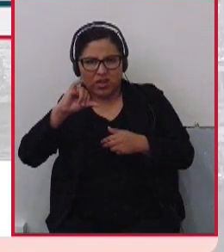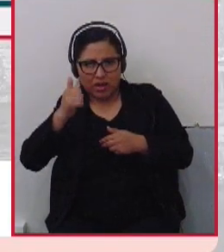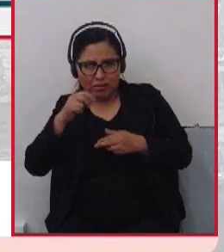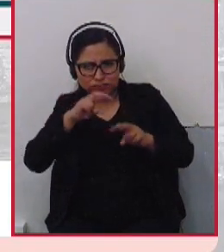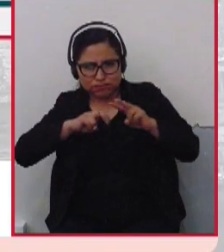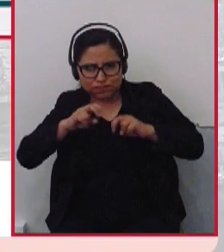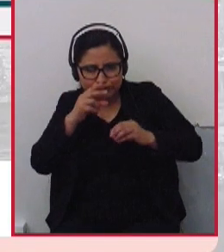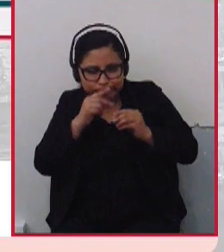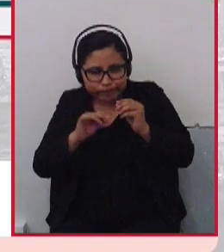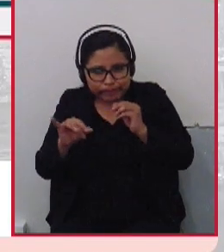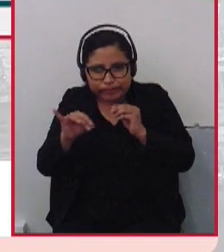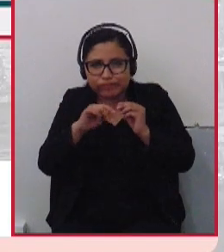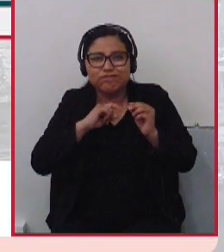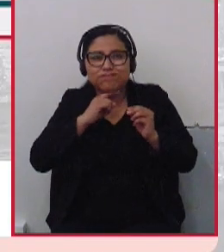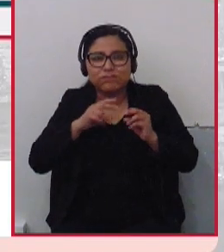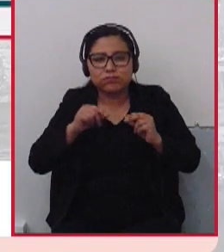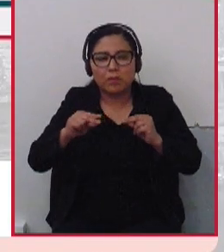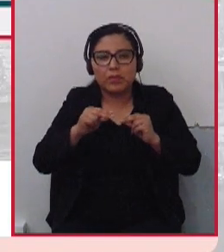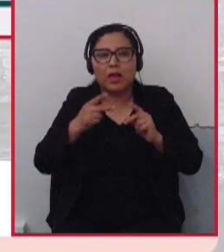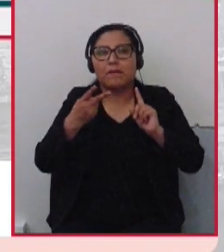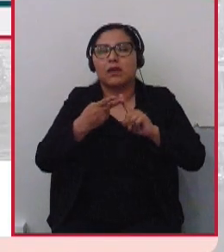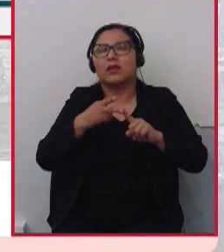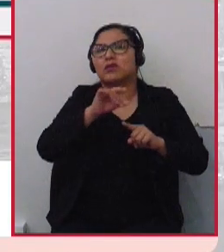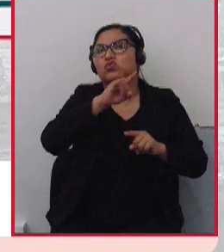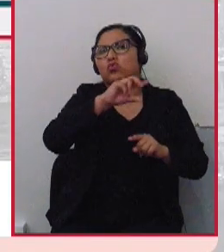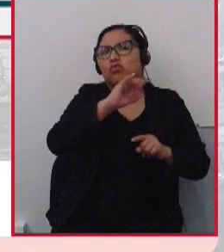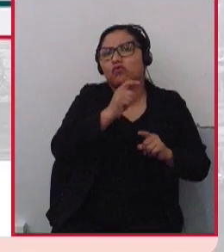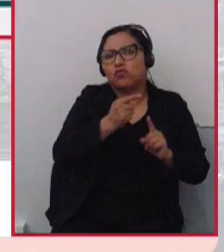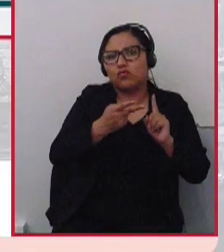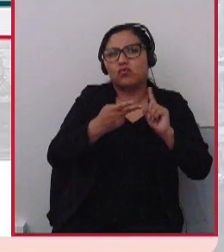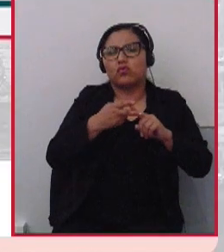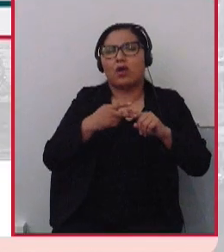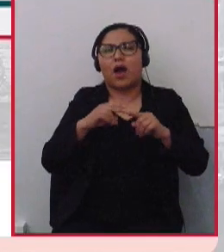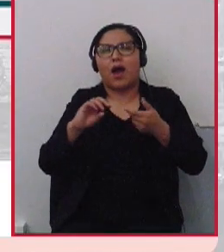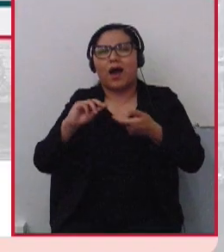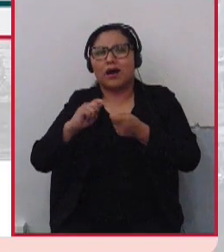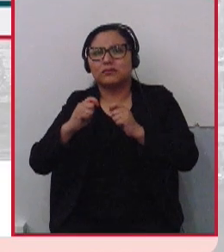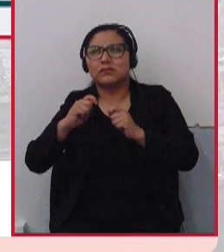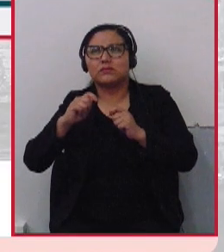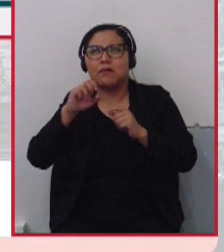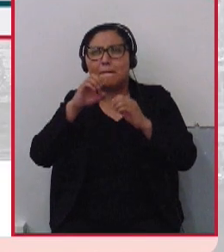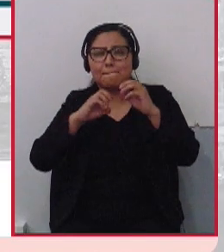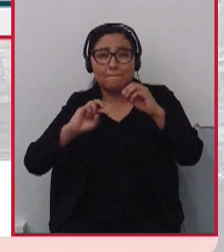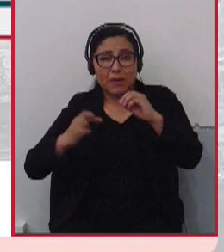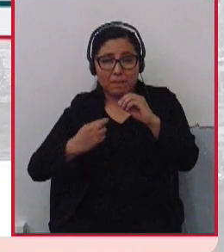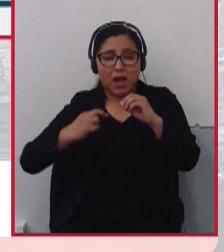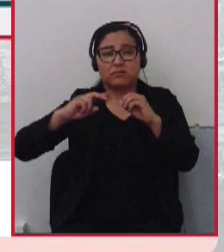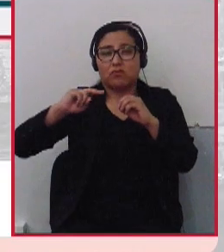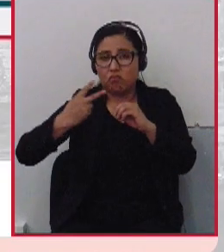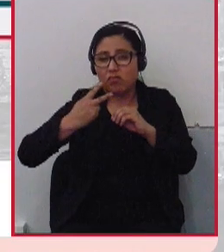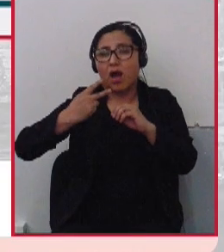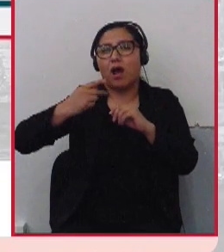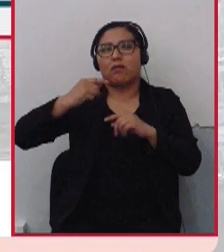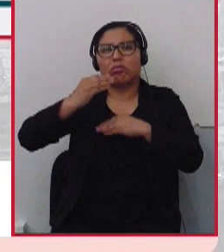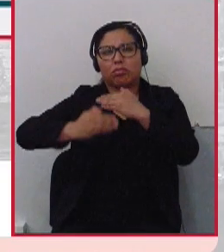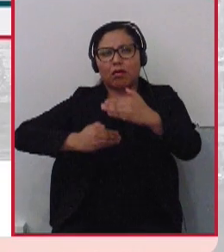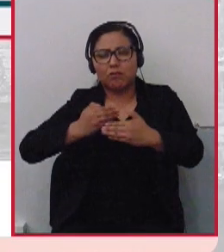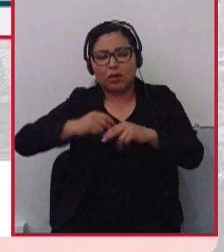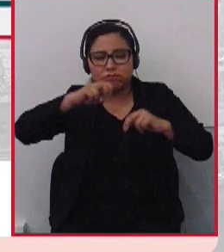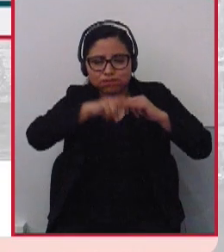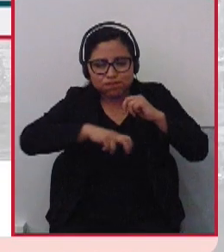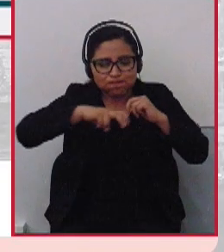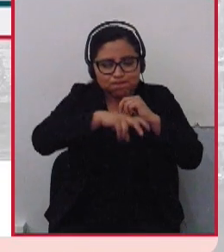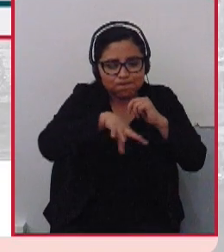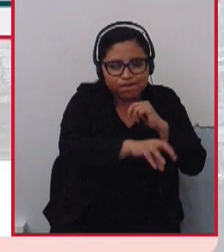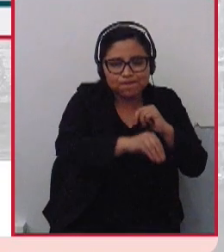ver sulfuro secundario, las asociaciones, sulfuros primarios, y generalmente cuando operamos los yacimientos,